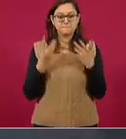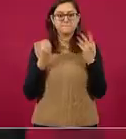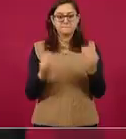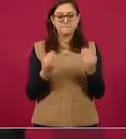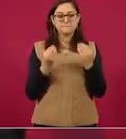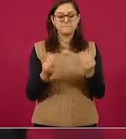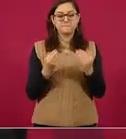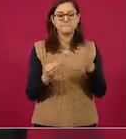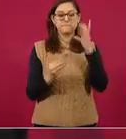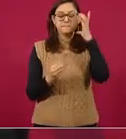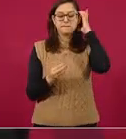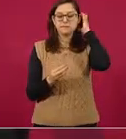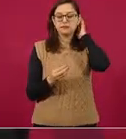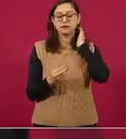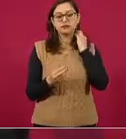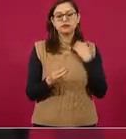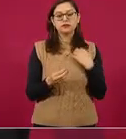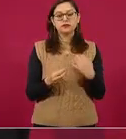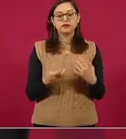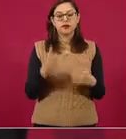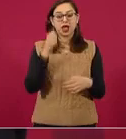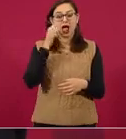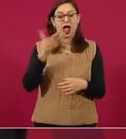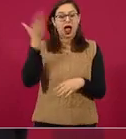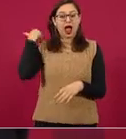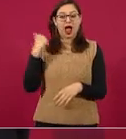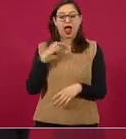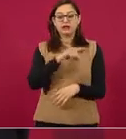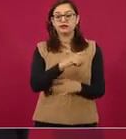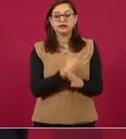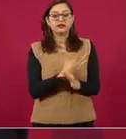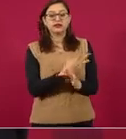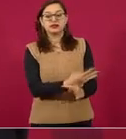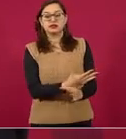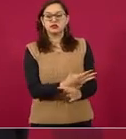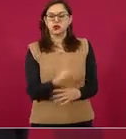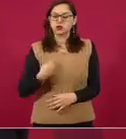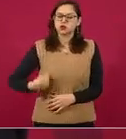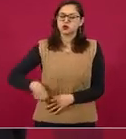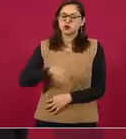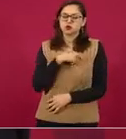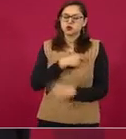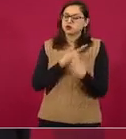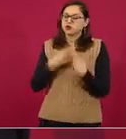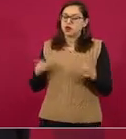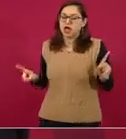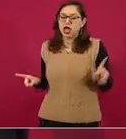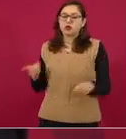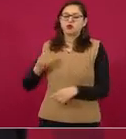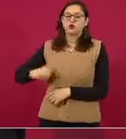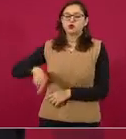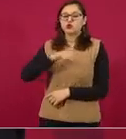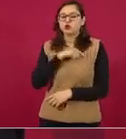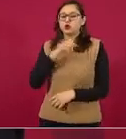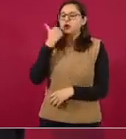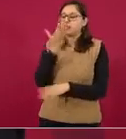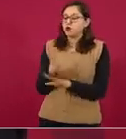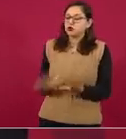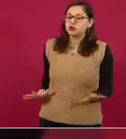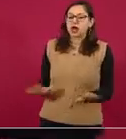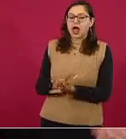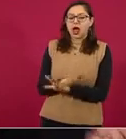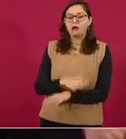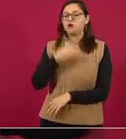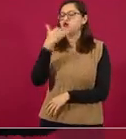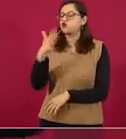Que antes se engañaban de que estaban por el cambio, de que estaban en contra de la corrupción, y